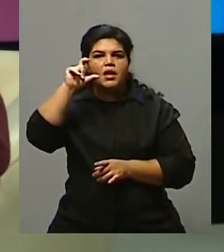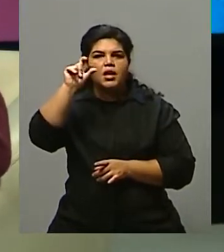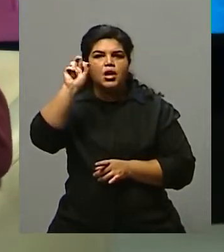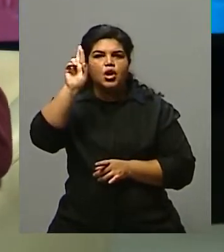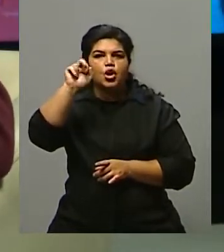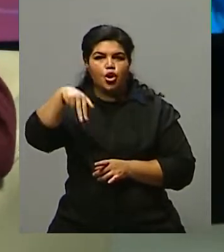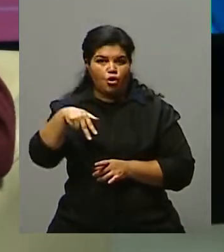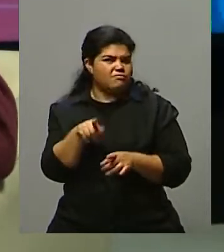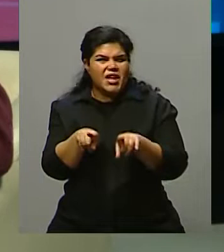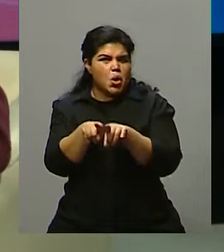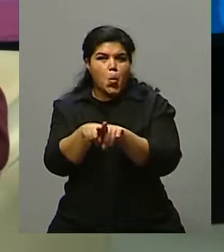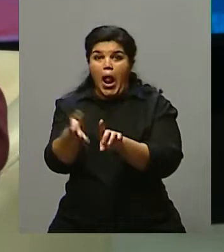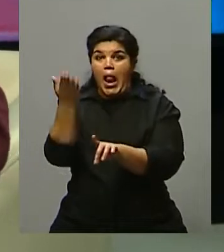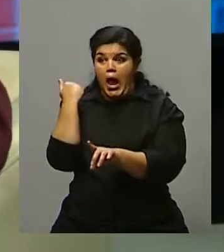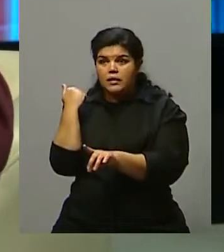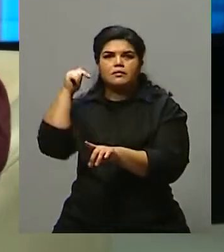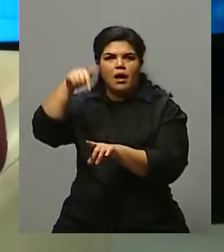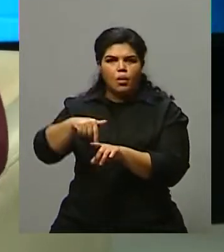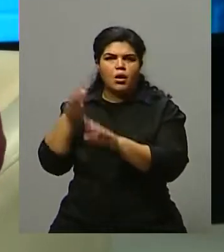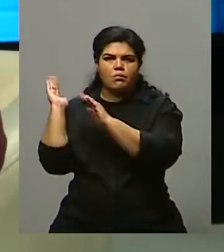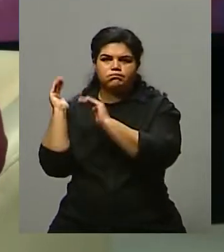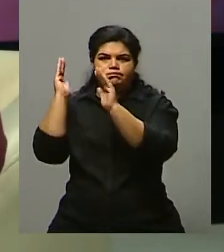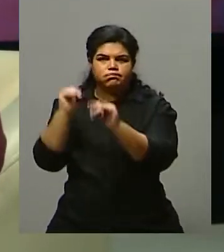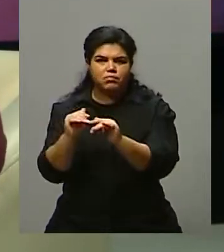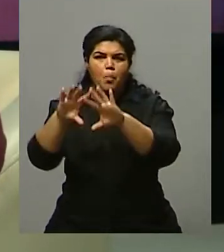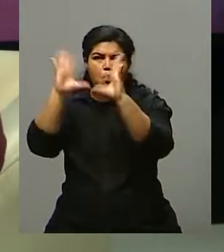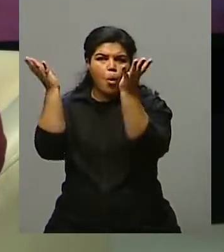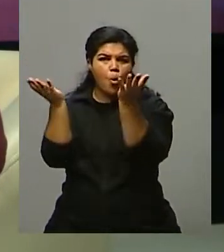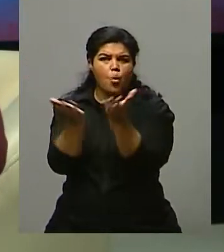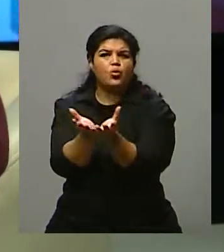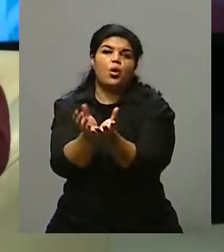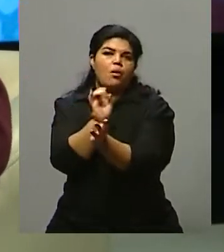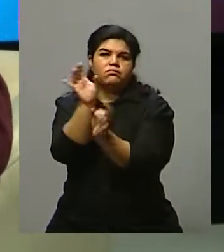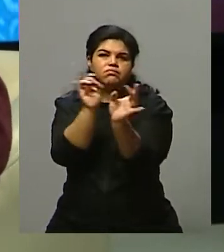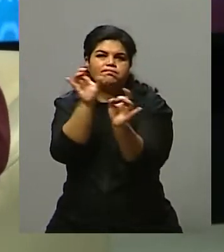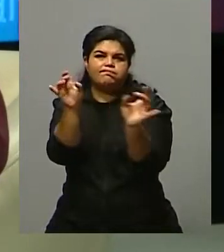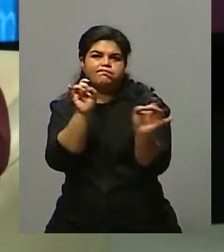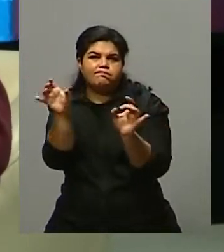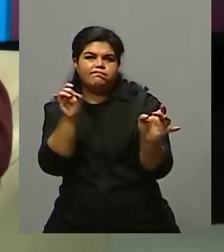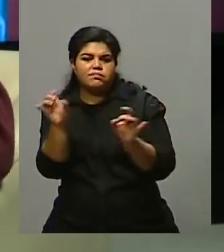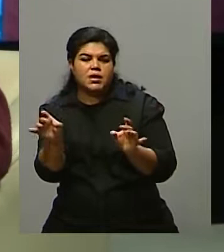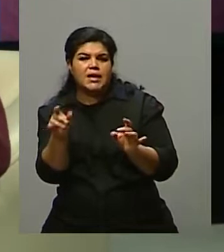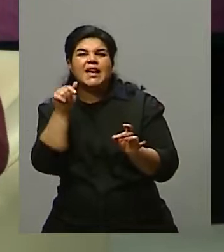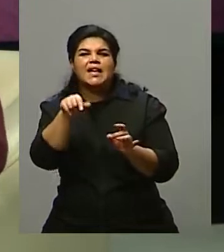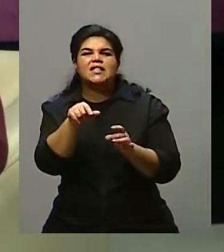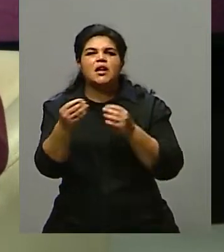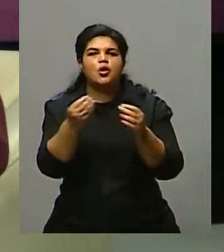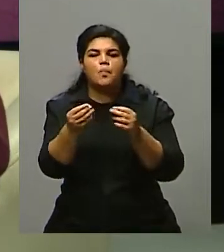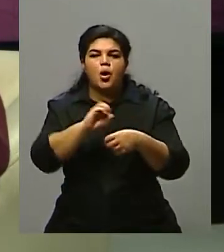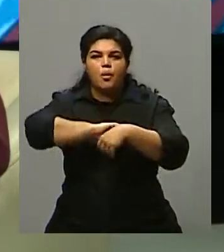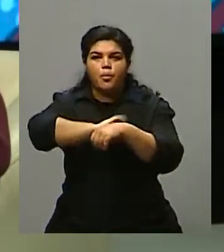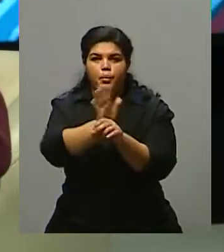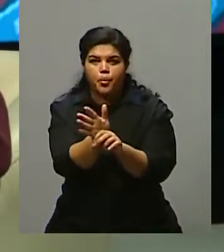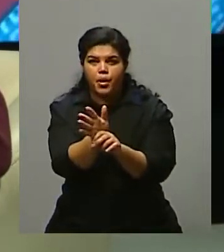poco lo que ahora predomina en todo el mundo, y también sigue predominando la circulación de esa variante, si quieren, variante